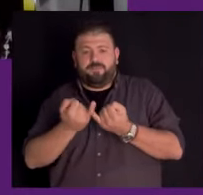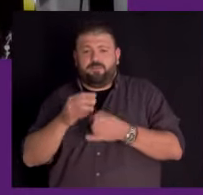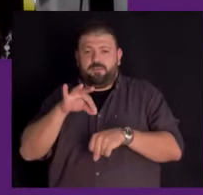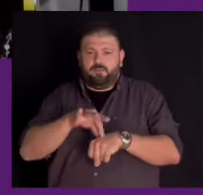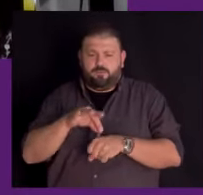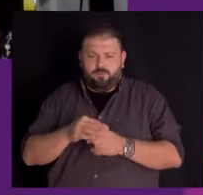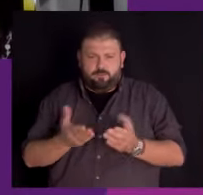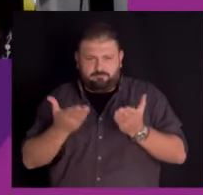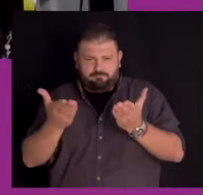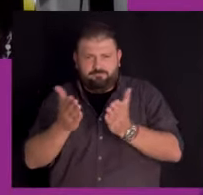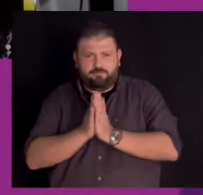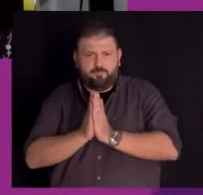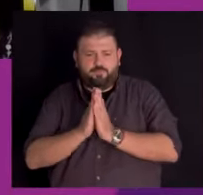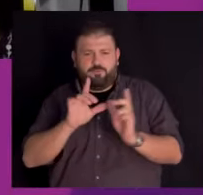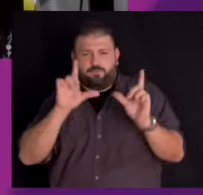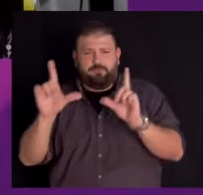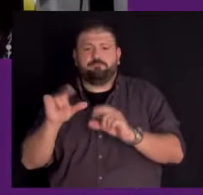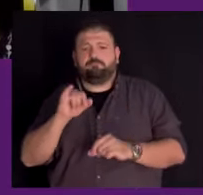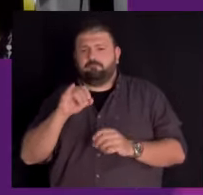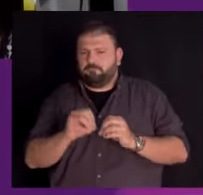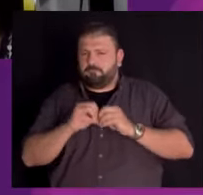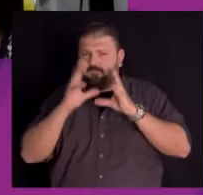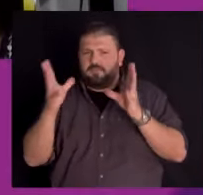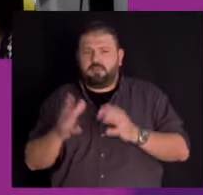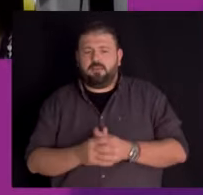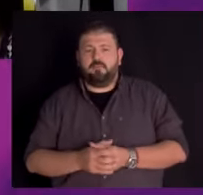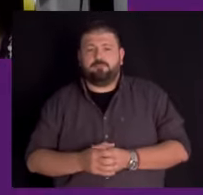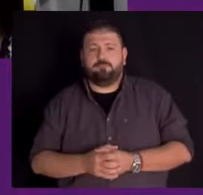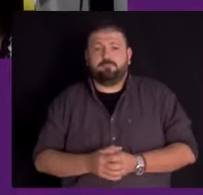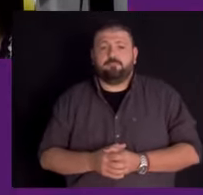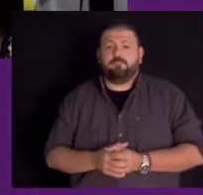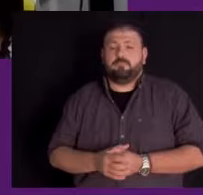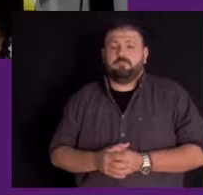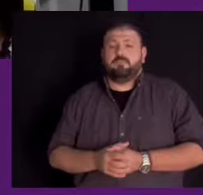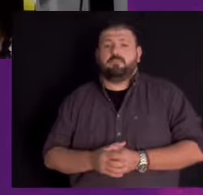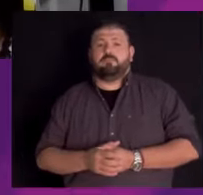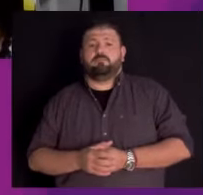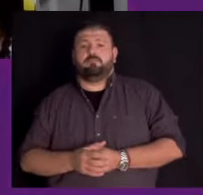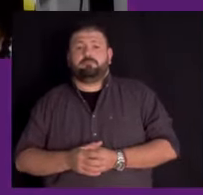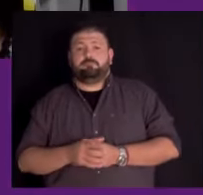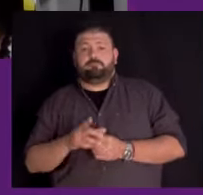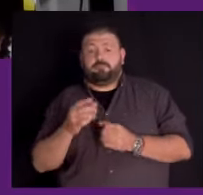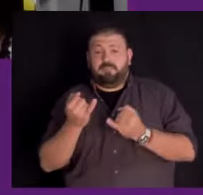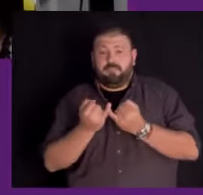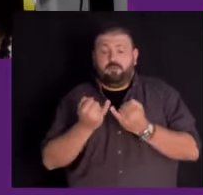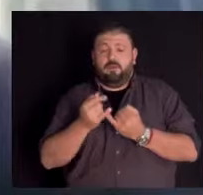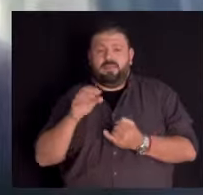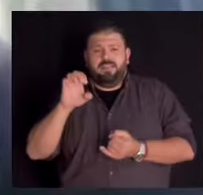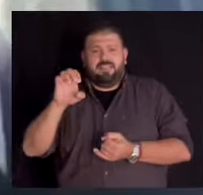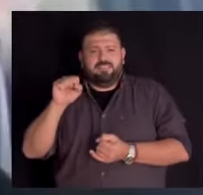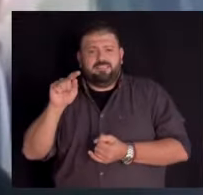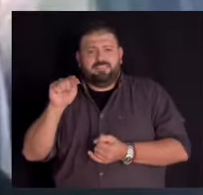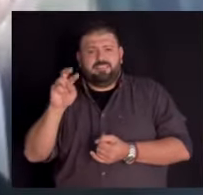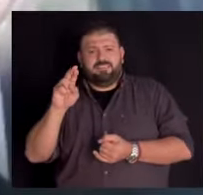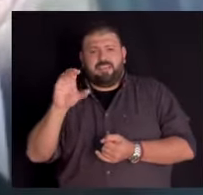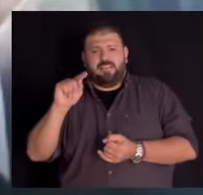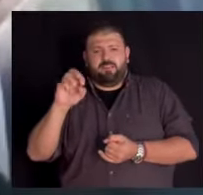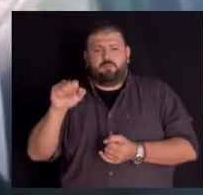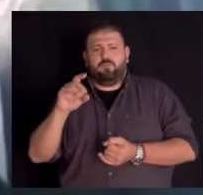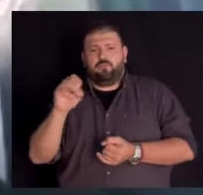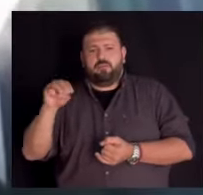favor. Sí, claro. Bueno, el extracto de maca. Ahora que salió el Estar